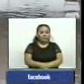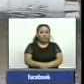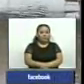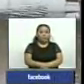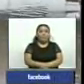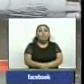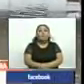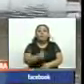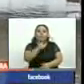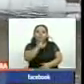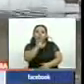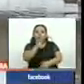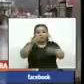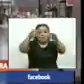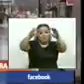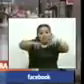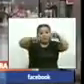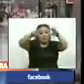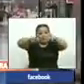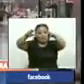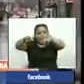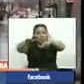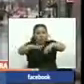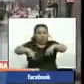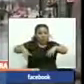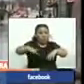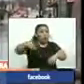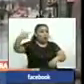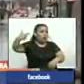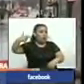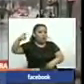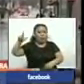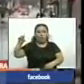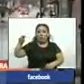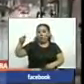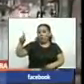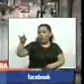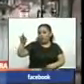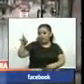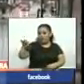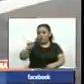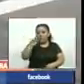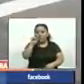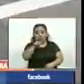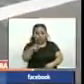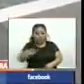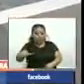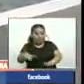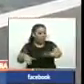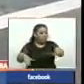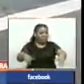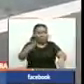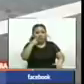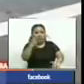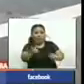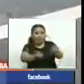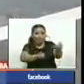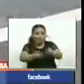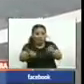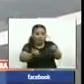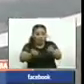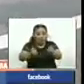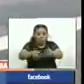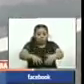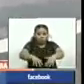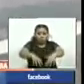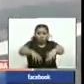Las fuertes lluvias causaron inundaciones en el norte de Londres. Las imágenes filmadas en Green Lines y Haringey muestran vehículos que circulaban por